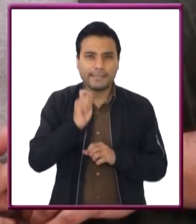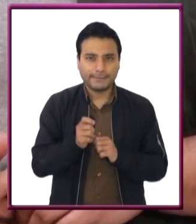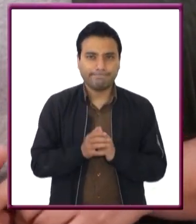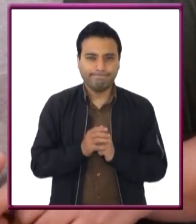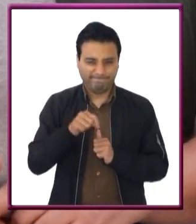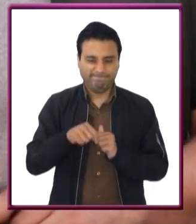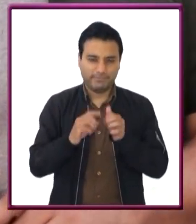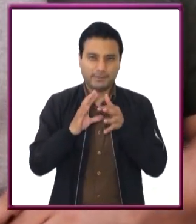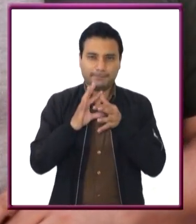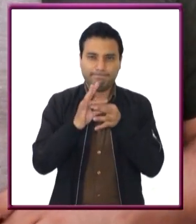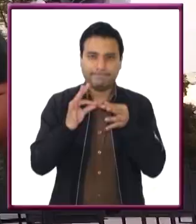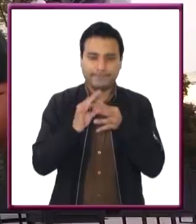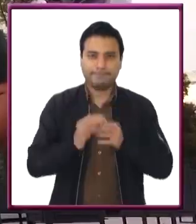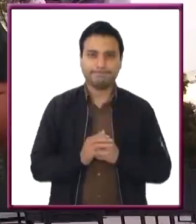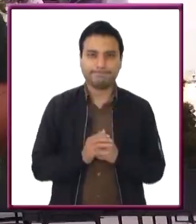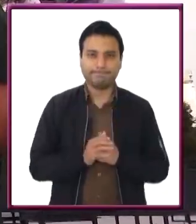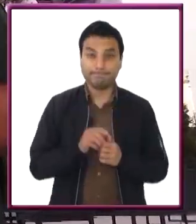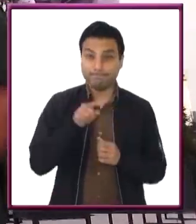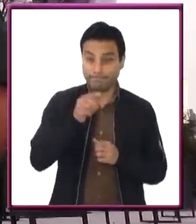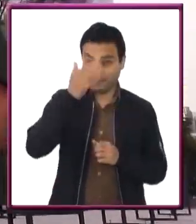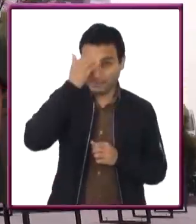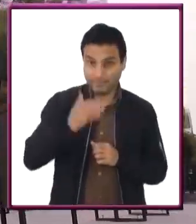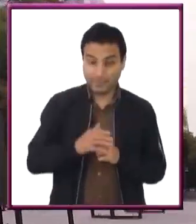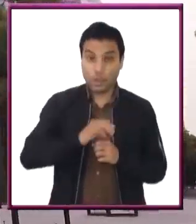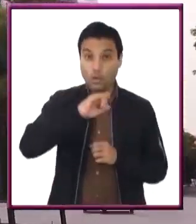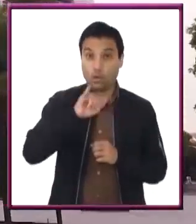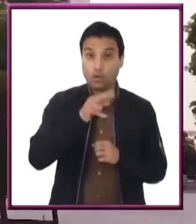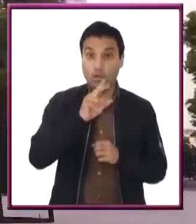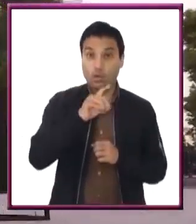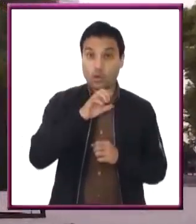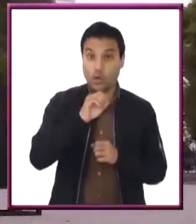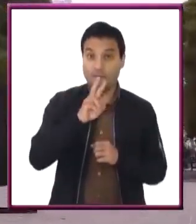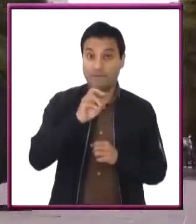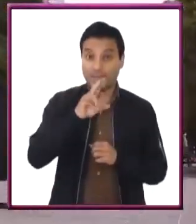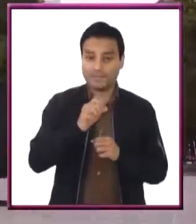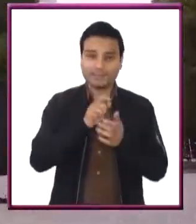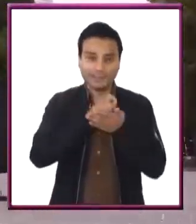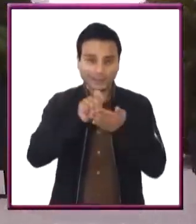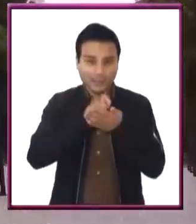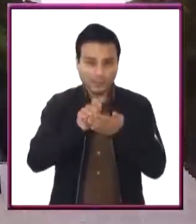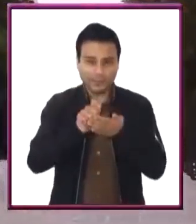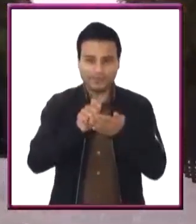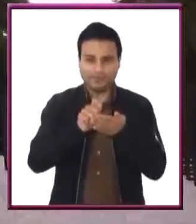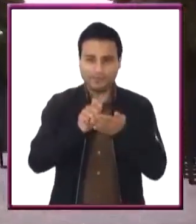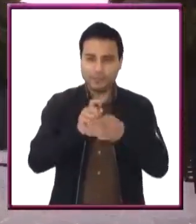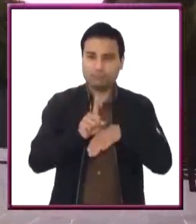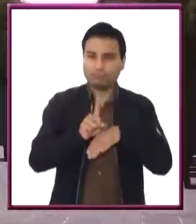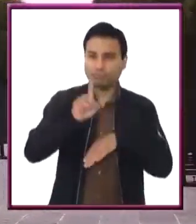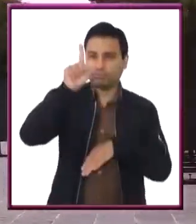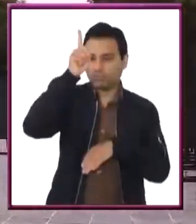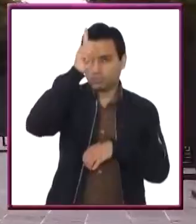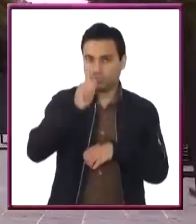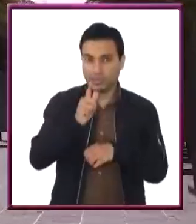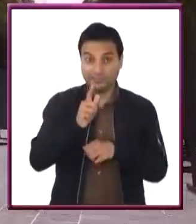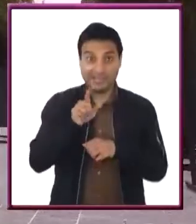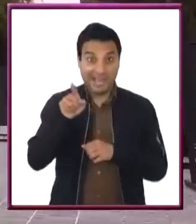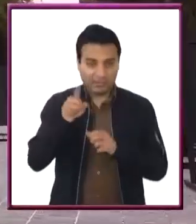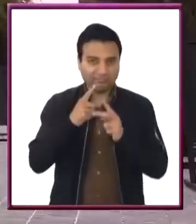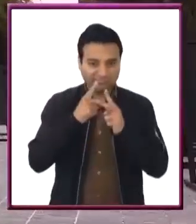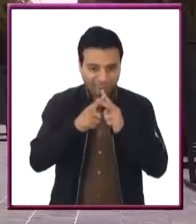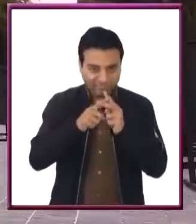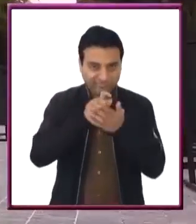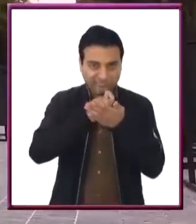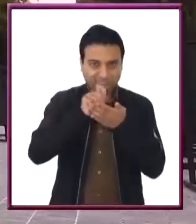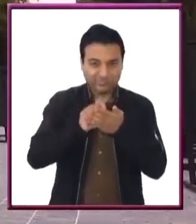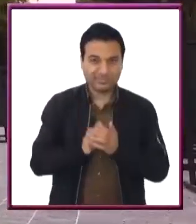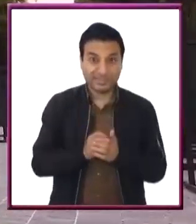son inevitables. Sí, ¿tú sabías que Julio Verne escribió De la Tierra a la Luna con base en una ecuación matemática?